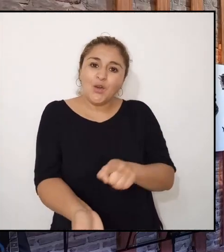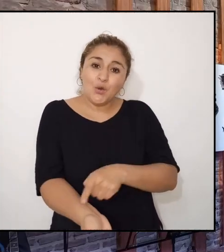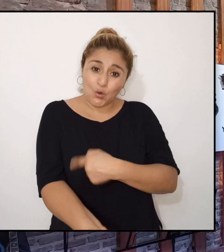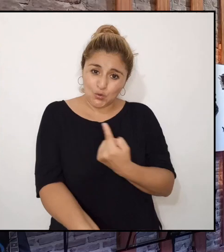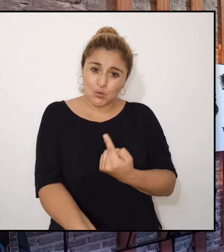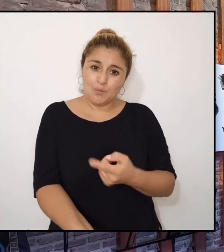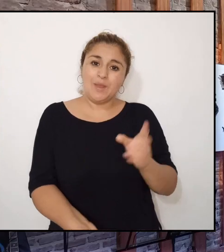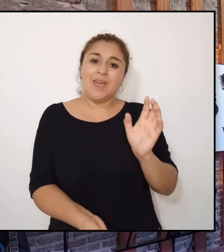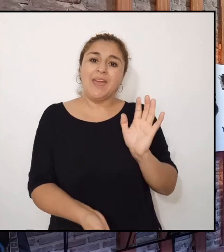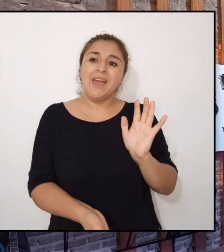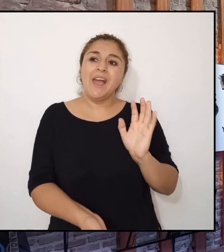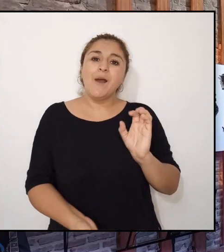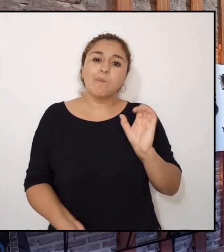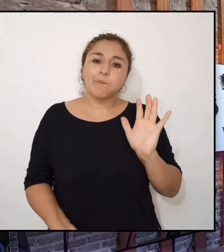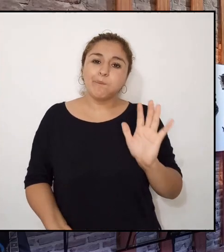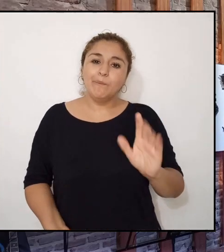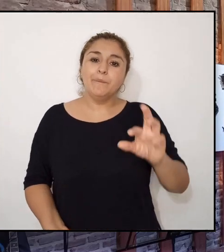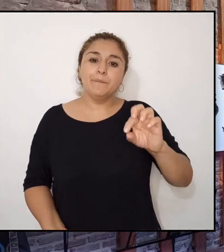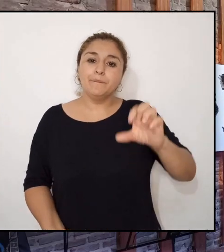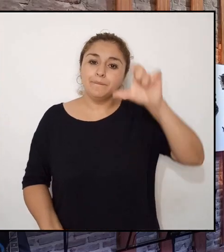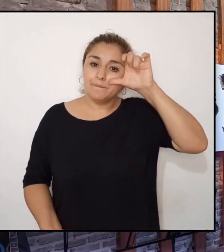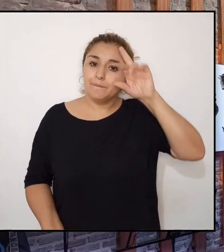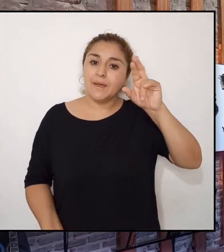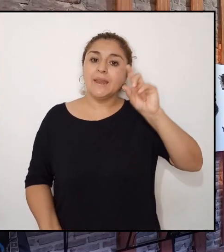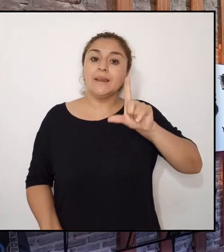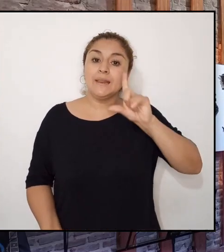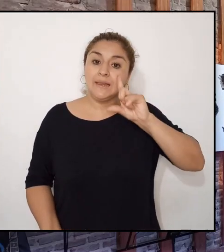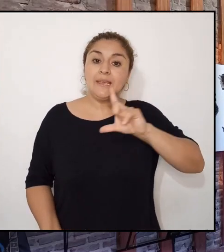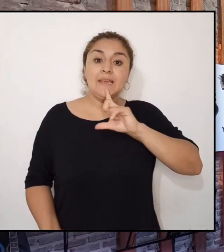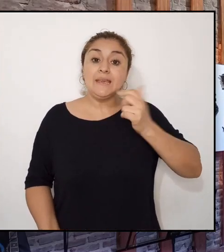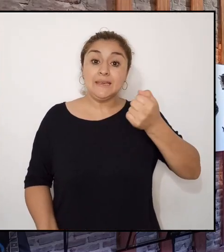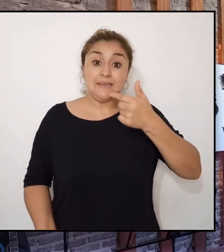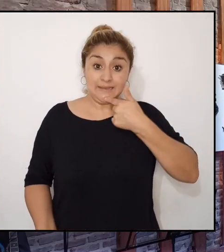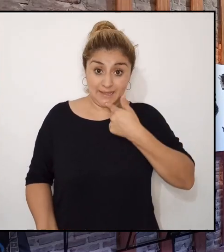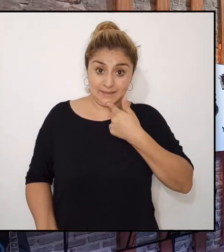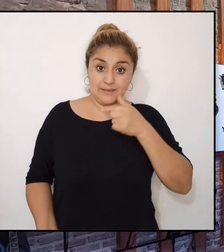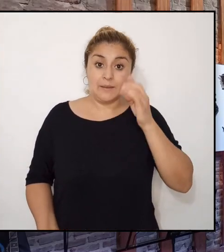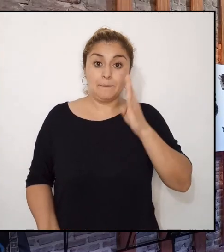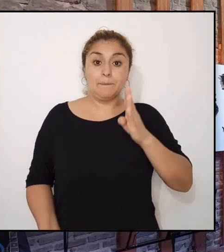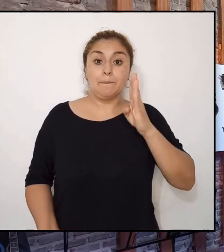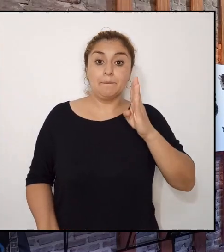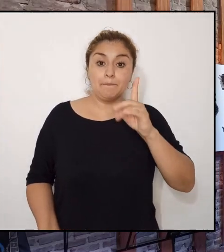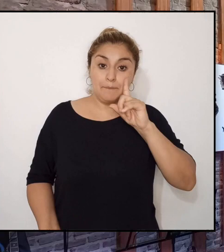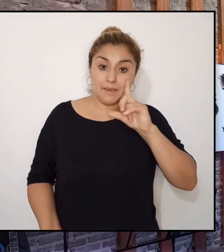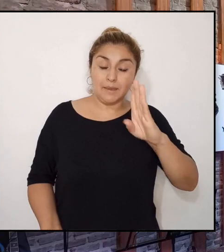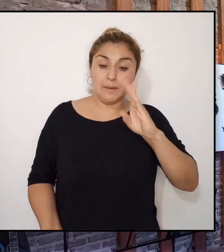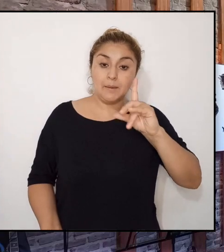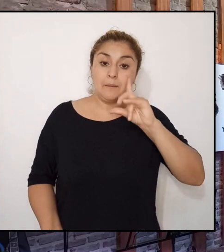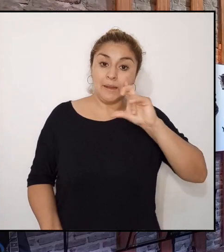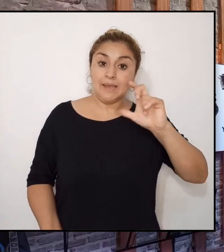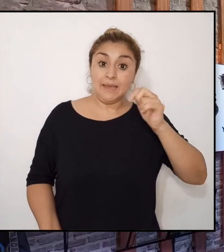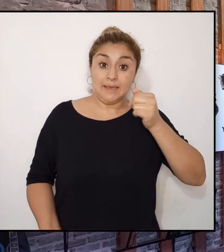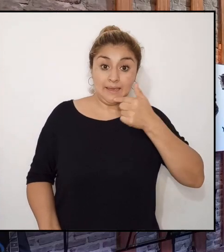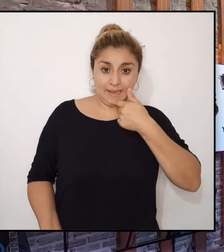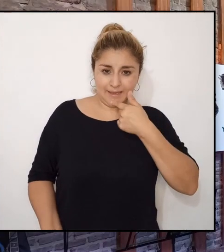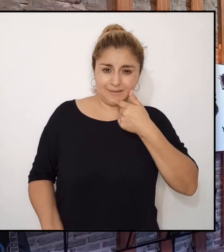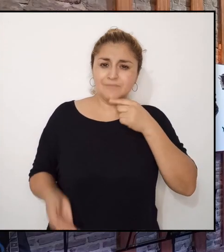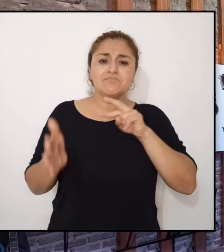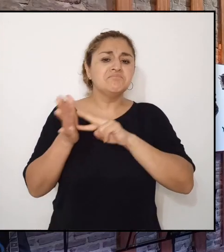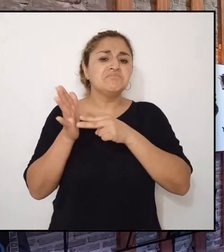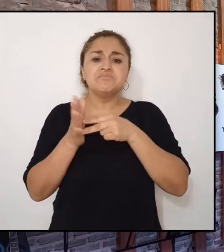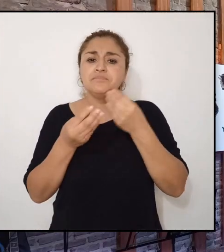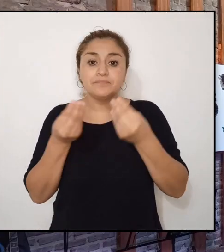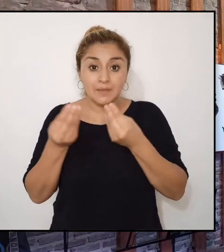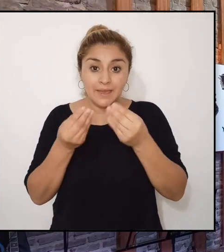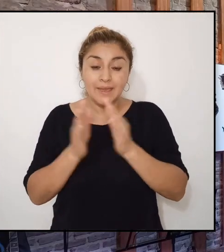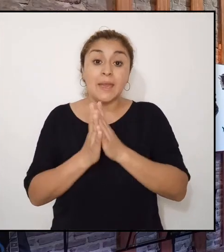perlitas bíblicas. Ahora la tenemos acá en el celular. Yo abro la aplicación de la Biblia y me aparece el texto diario, ¿no? Y alguien dice, listo, ya está, Dios me